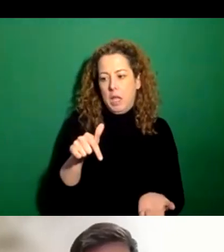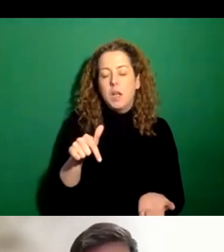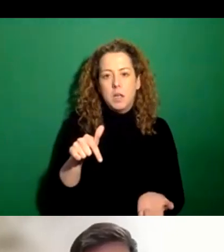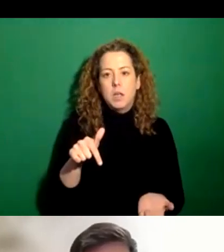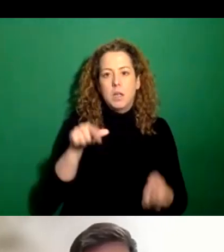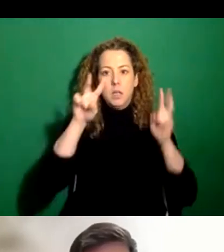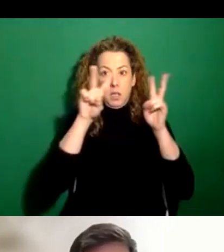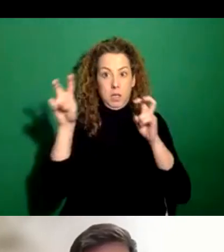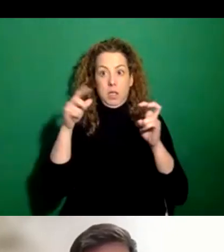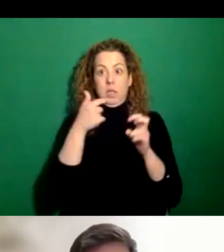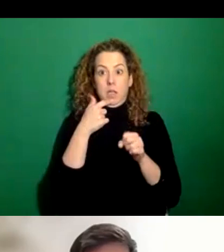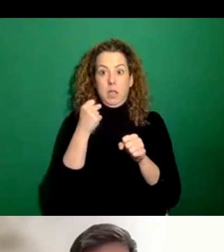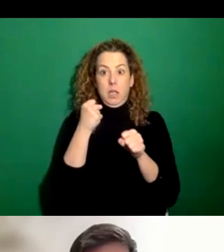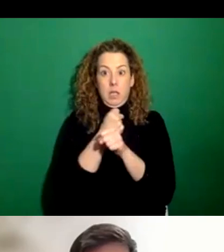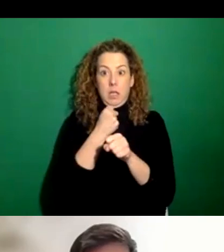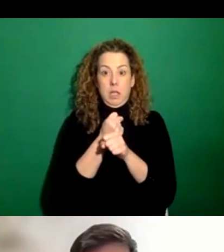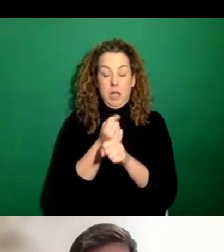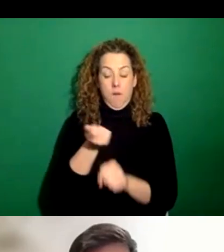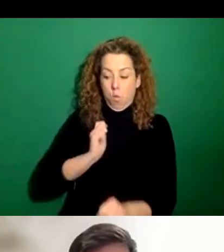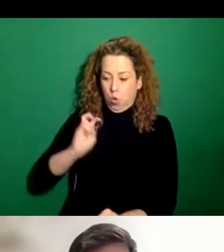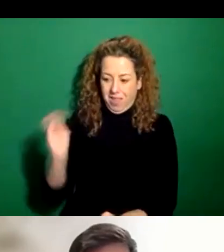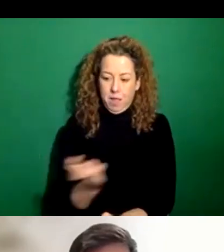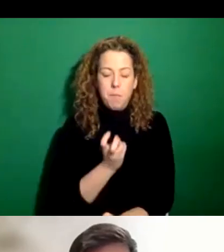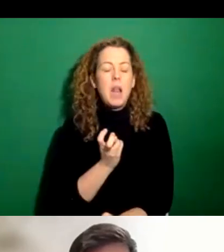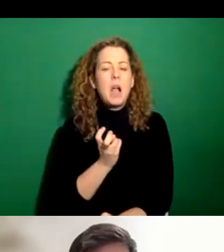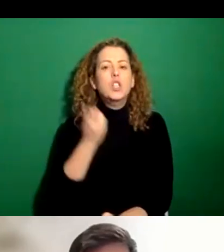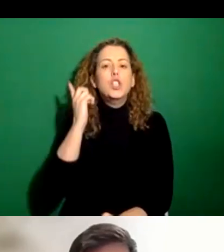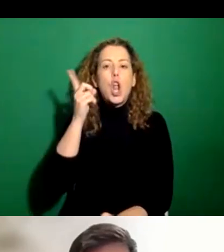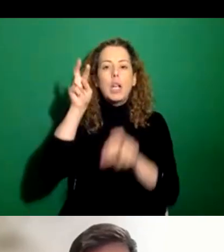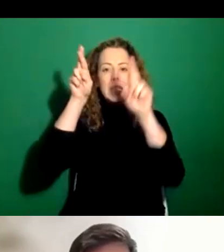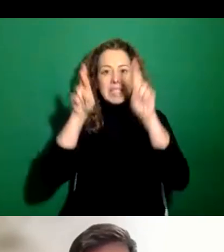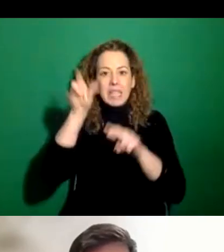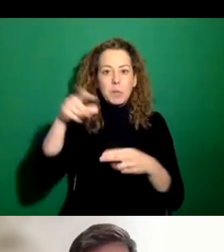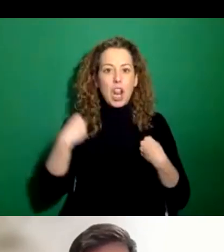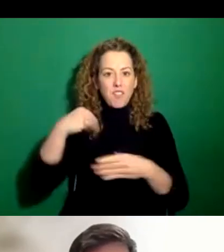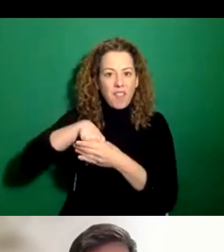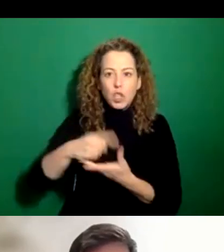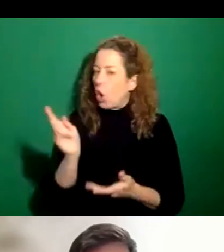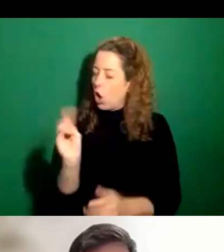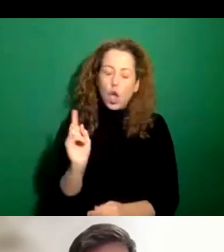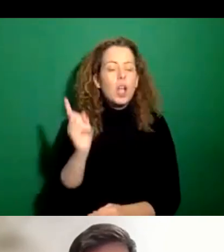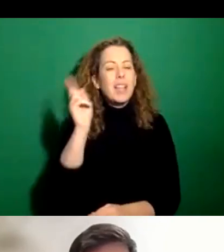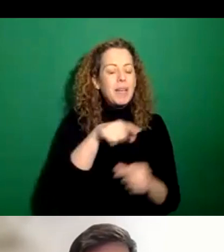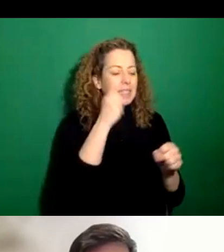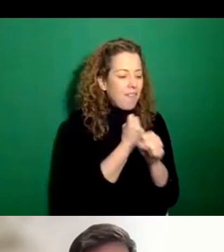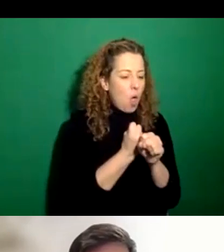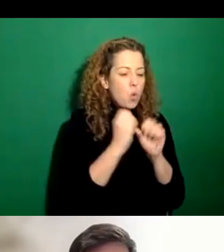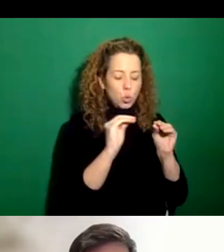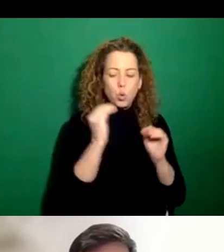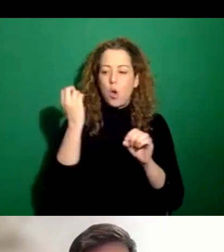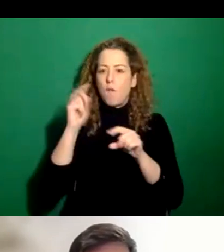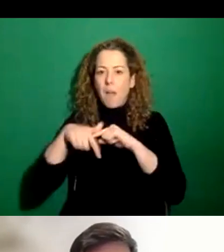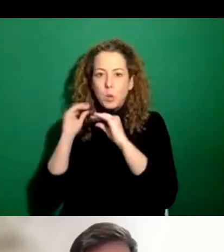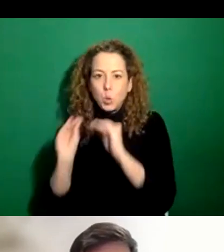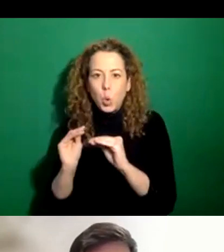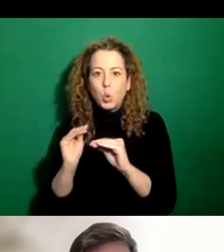del trabajo multidisciplinar, ya no solamente son los residentes, son los trabajadores, son las familias, es la administración, es la